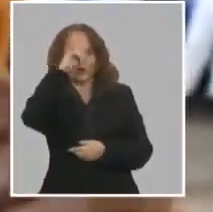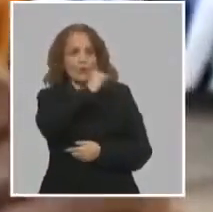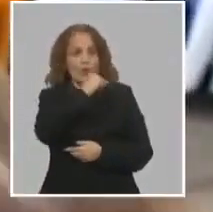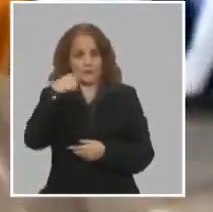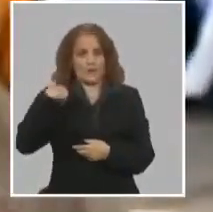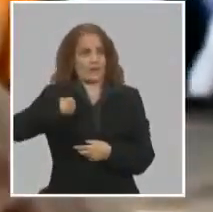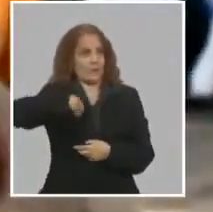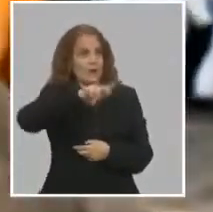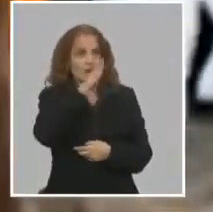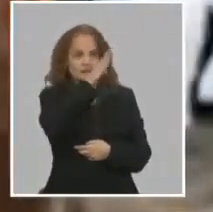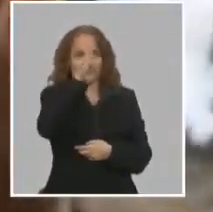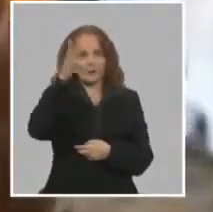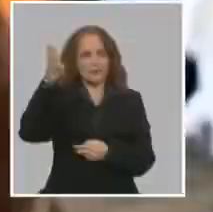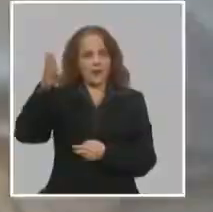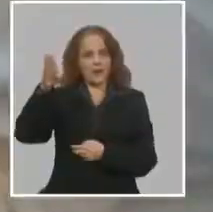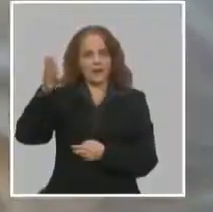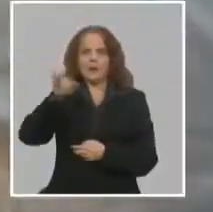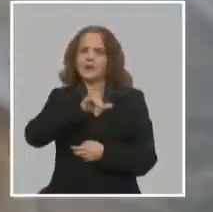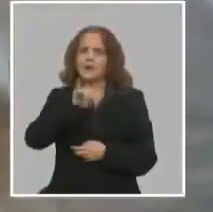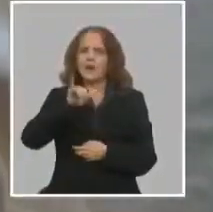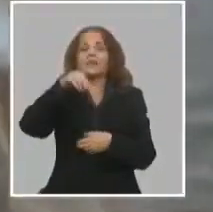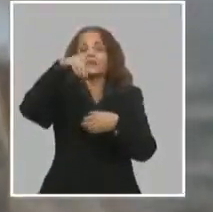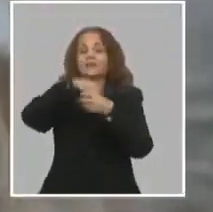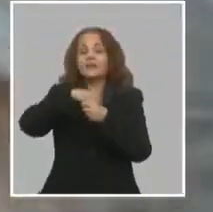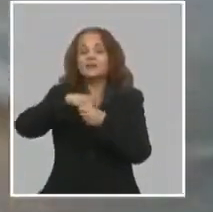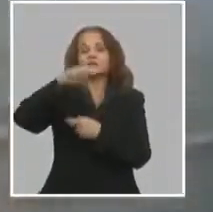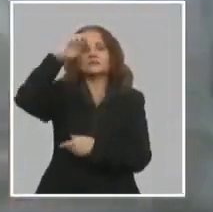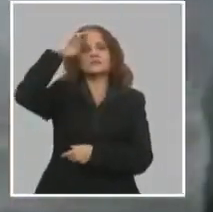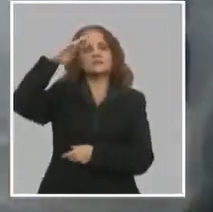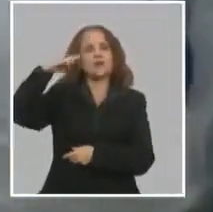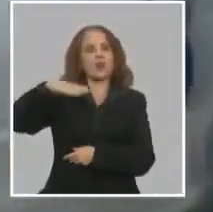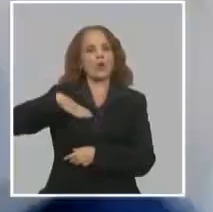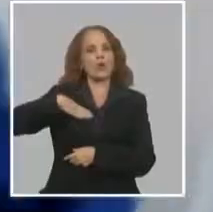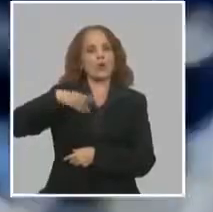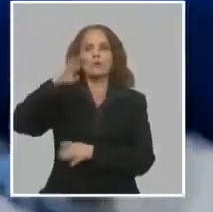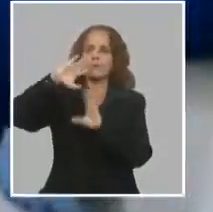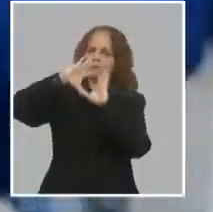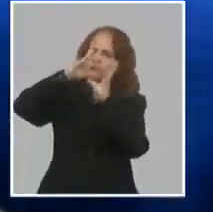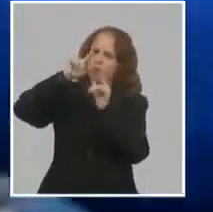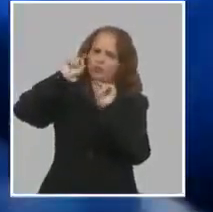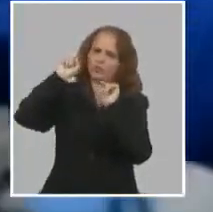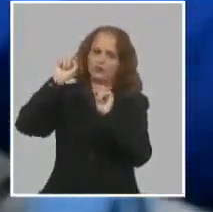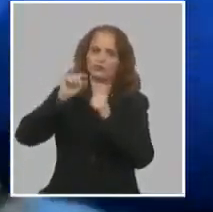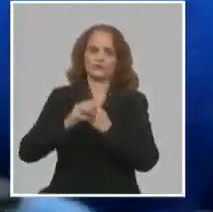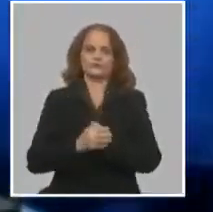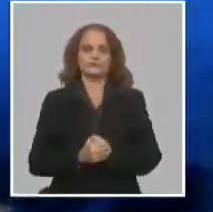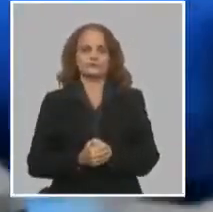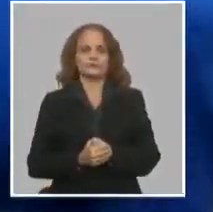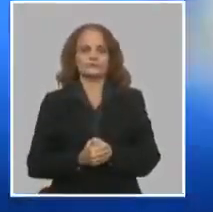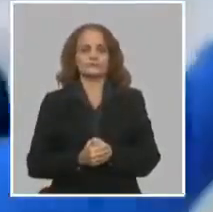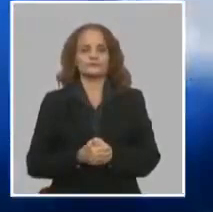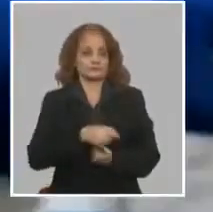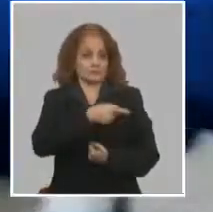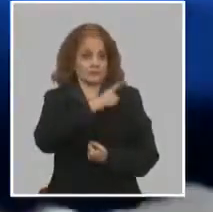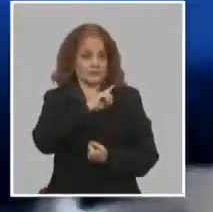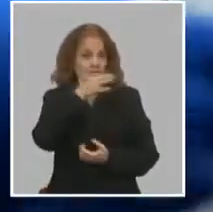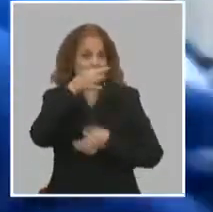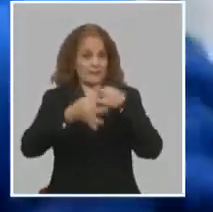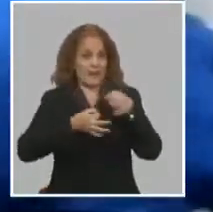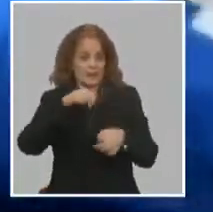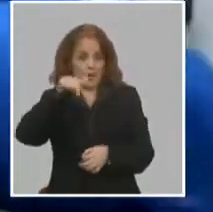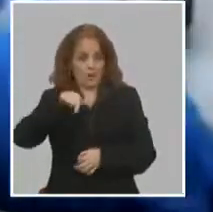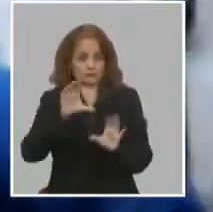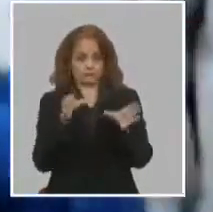mundo y también en la salud pública mundial. Yo ahorita le comentaba que hoy tenemos brigadas